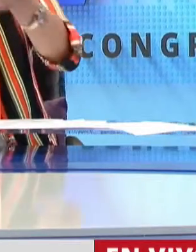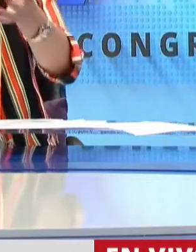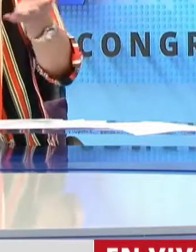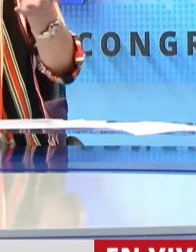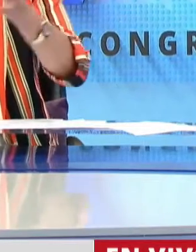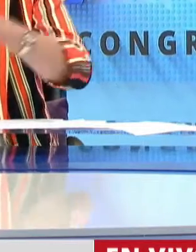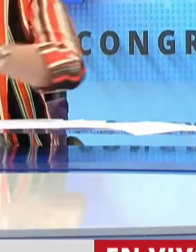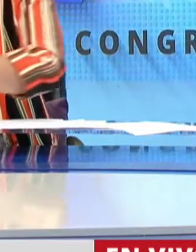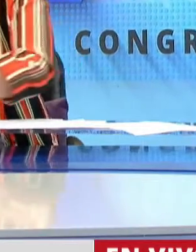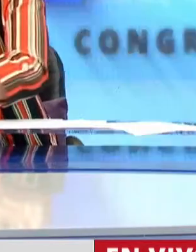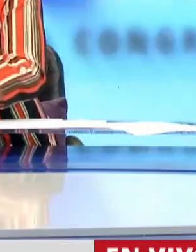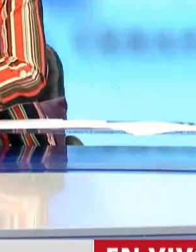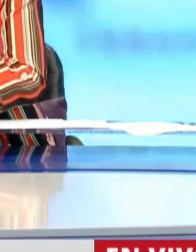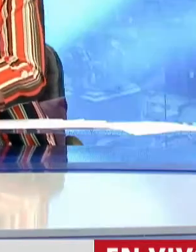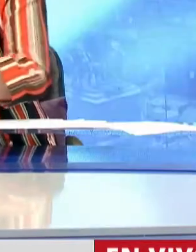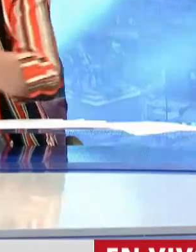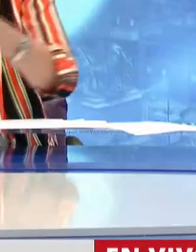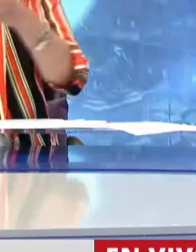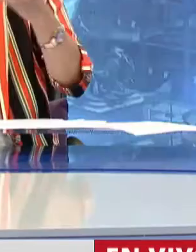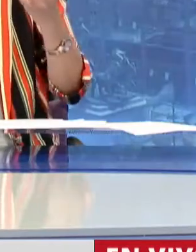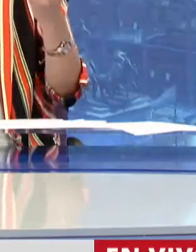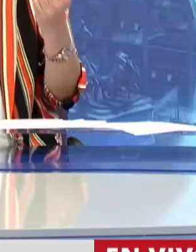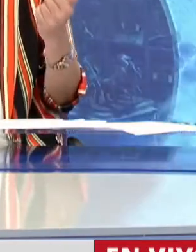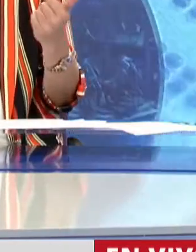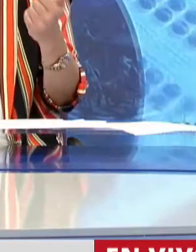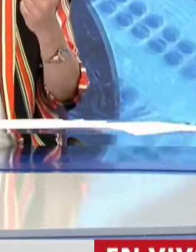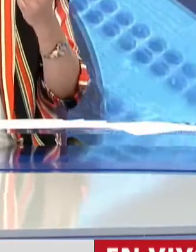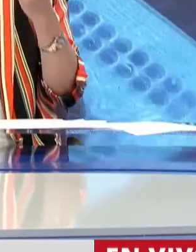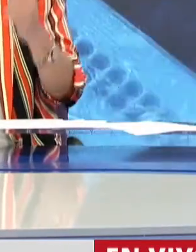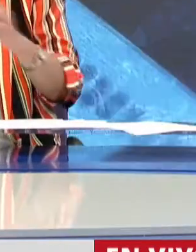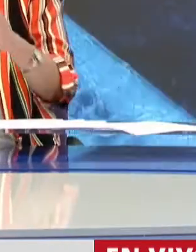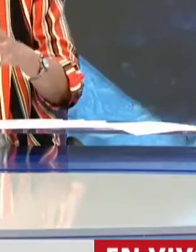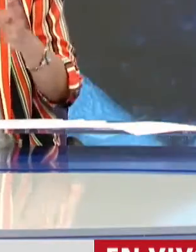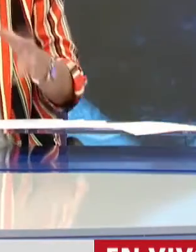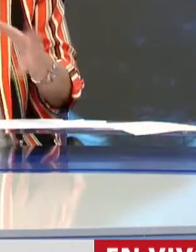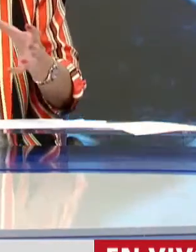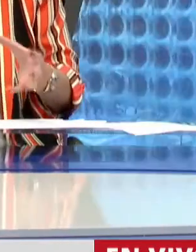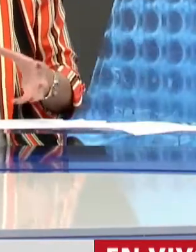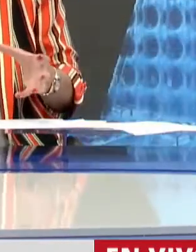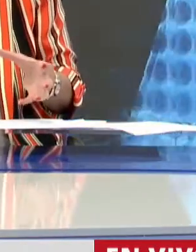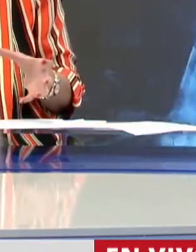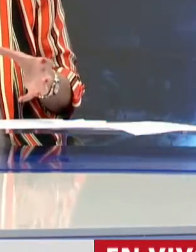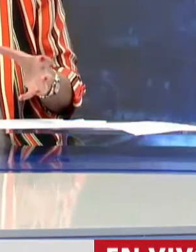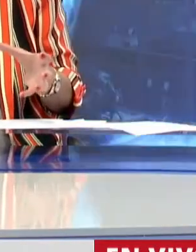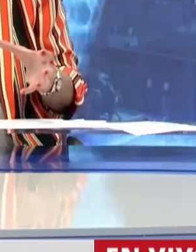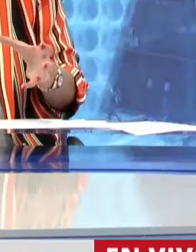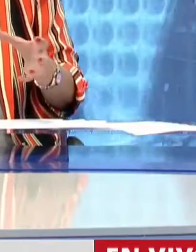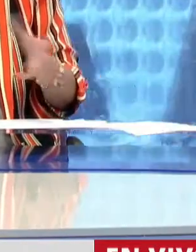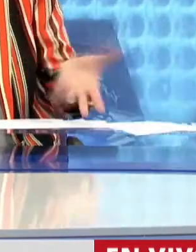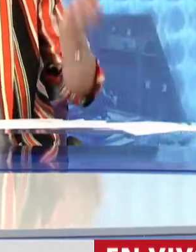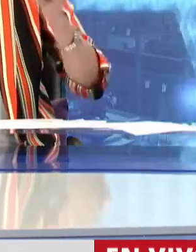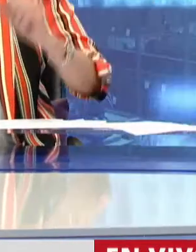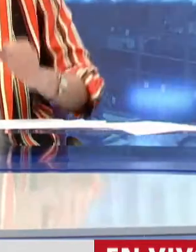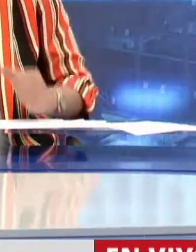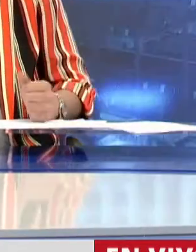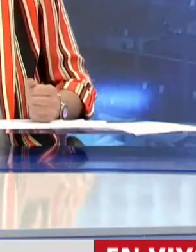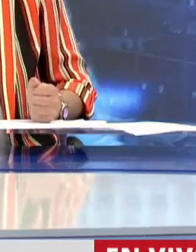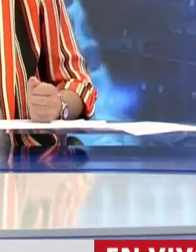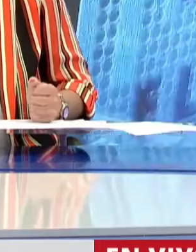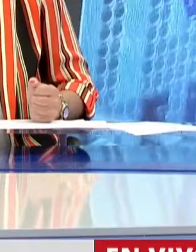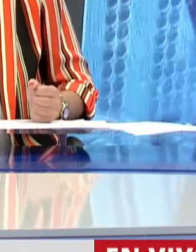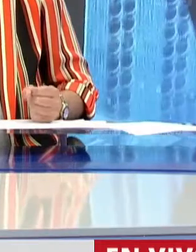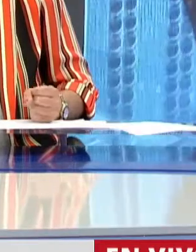el presupuesto tiene una inflación prevista del 29 cuando el BCRA está midiendo un 47 ahora. Entonces,